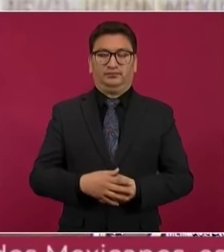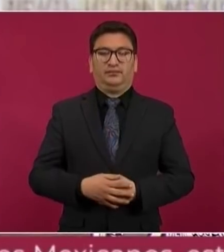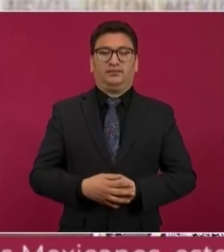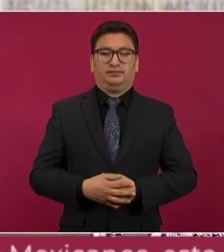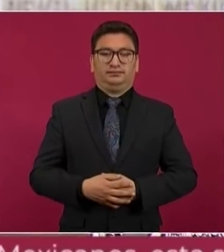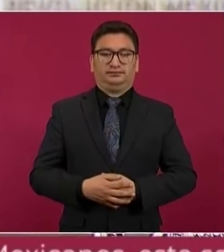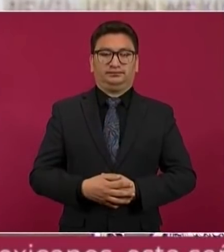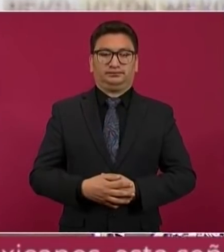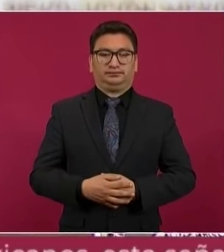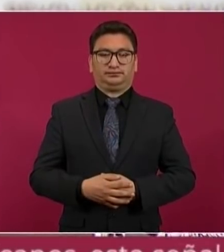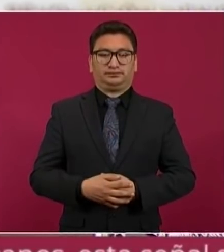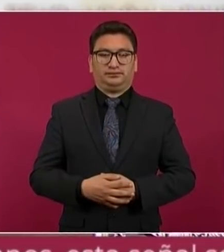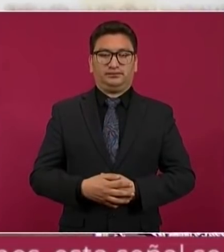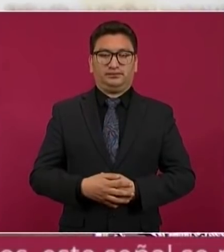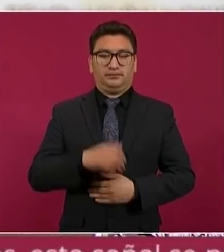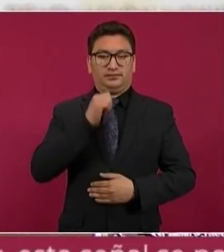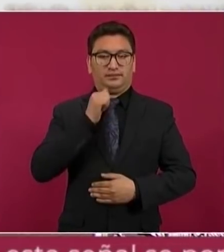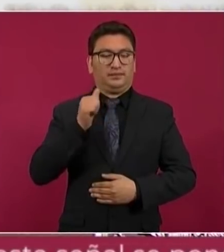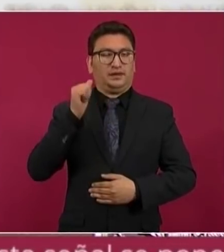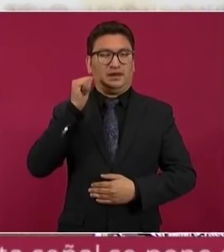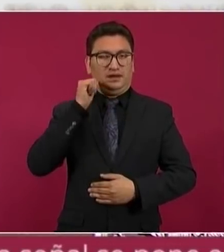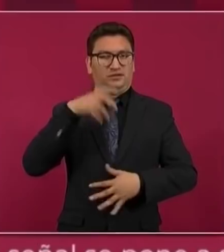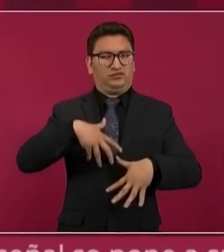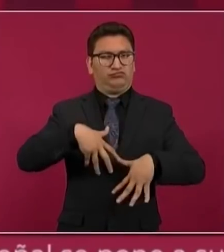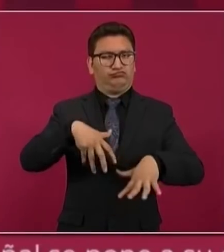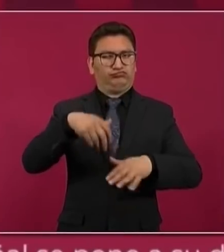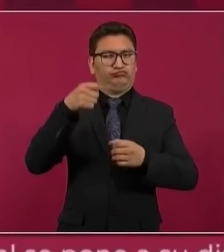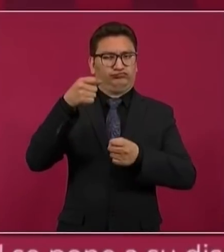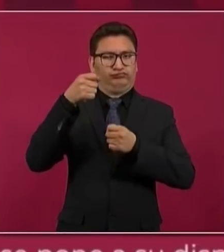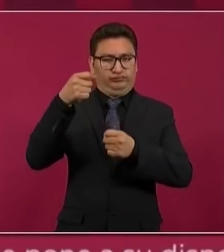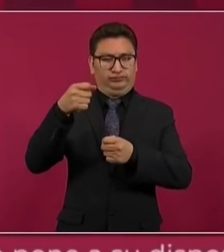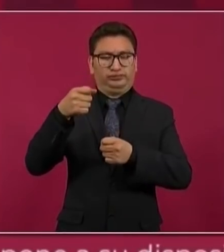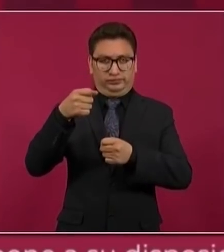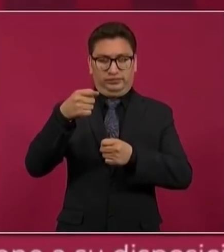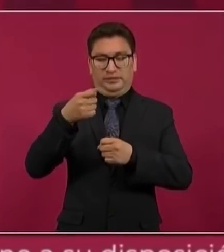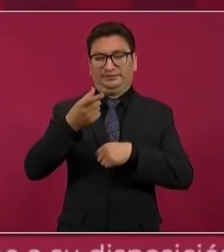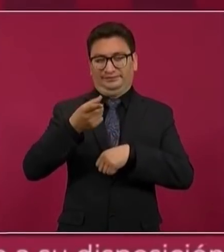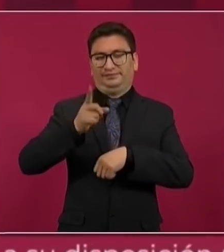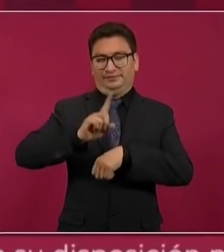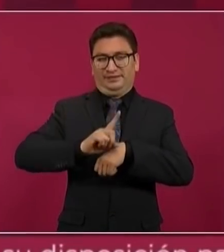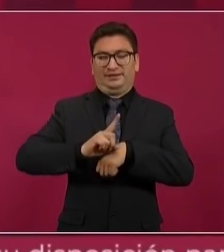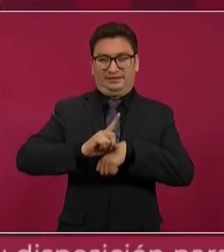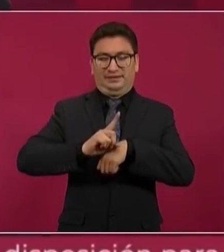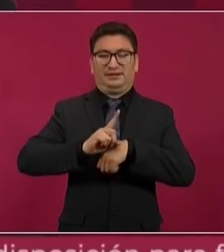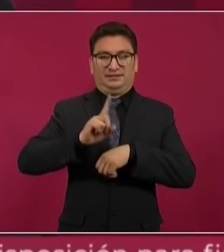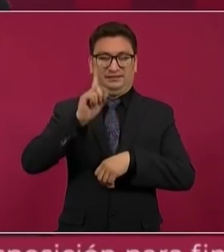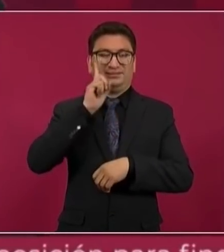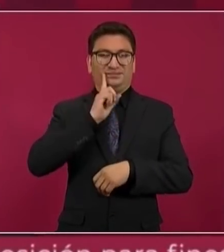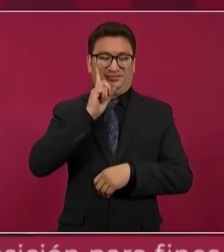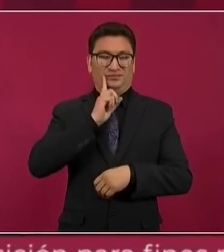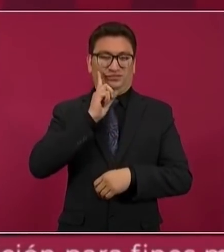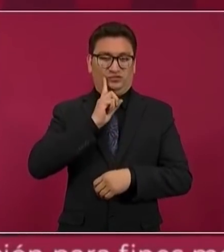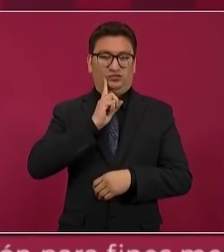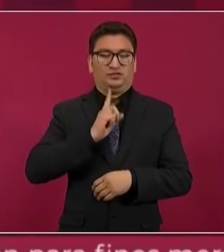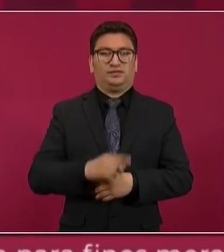Ayer las manifestaciones por el Día de la Mujer